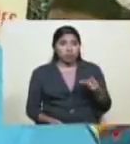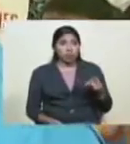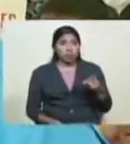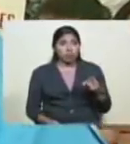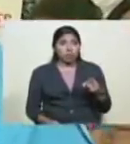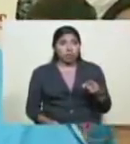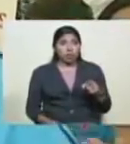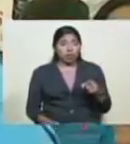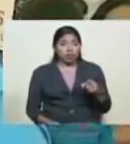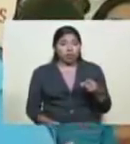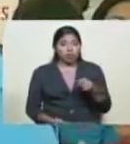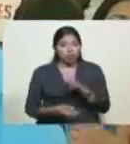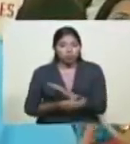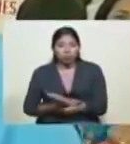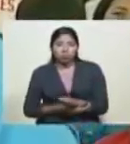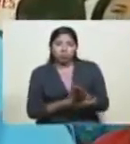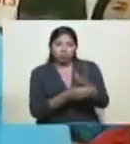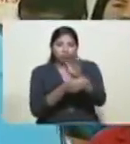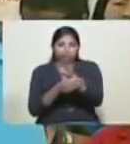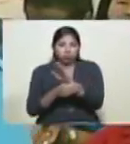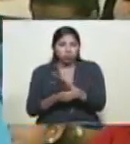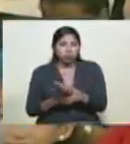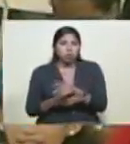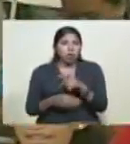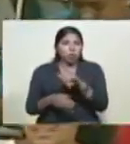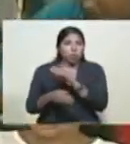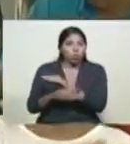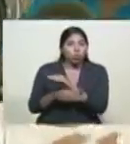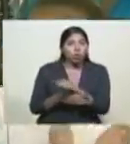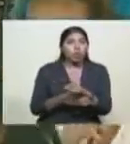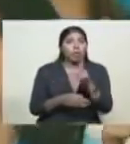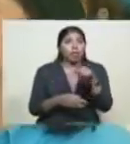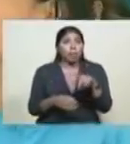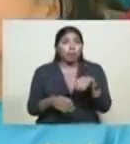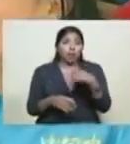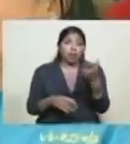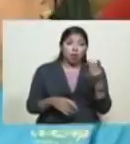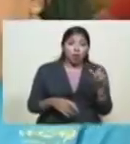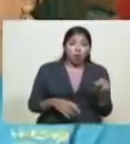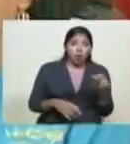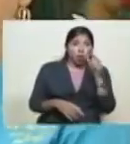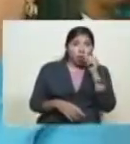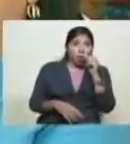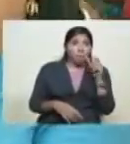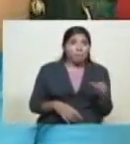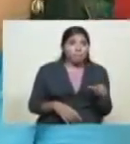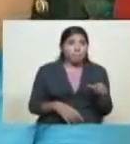madrina protectora, y el padrino protector Dante Rivas,